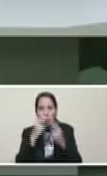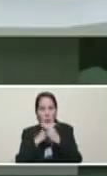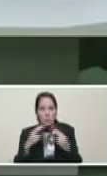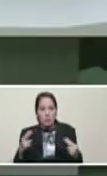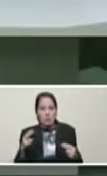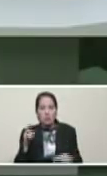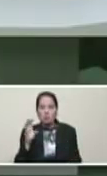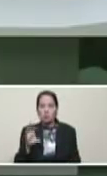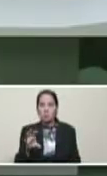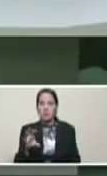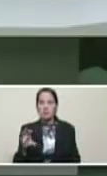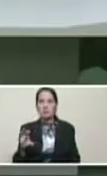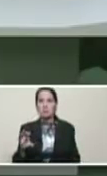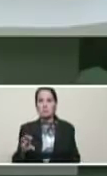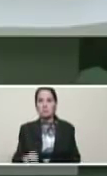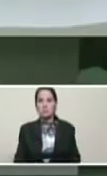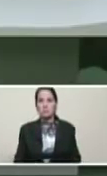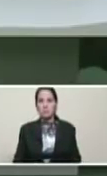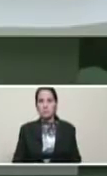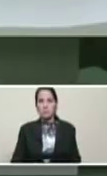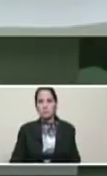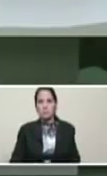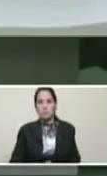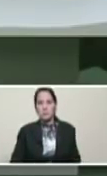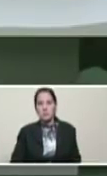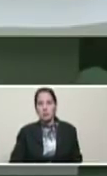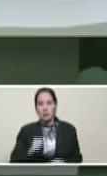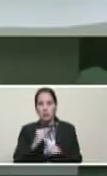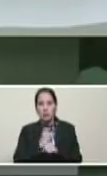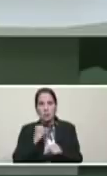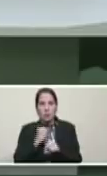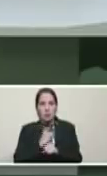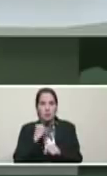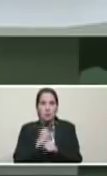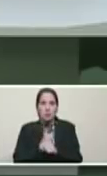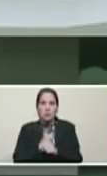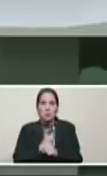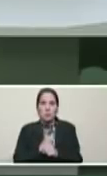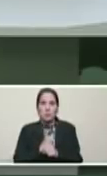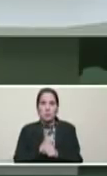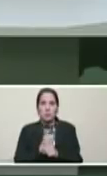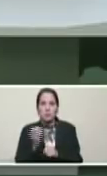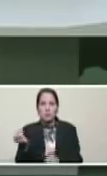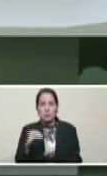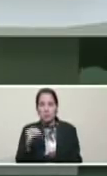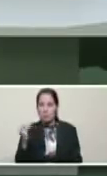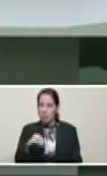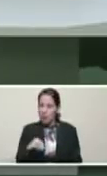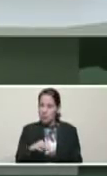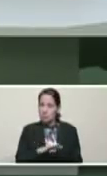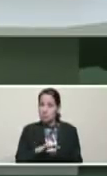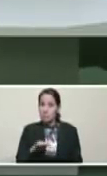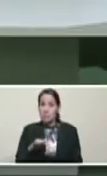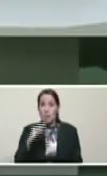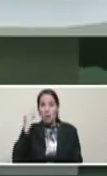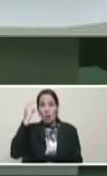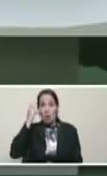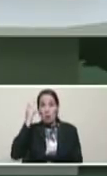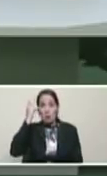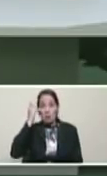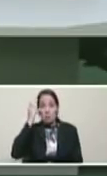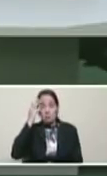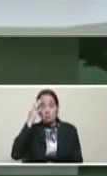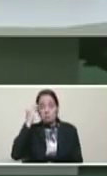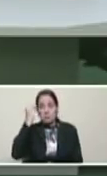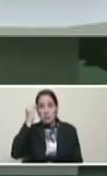país gente comprometida y trabajadora de más y cada quien saque sus conclusiones en cada estado del